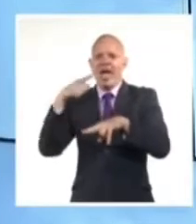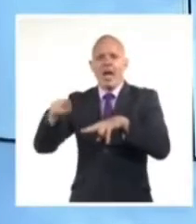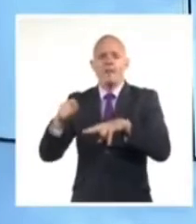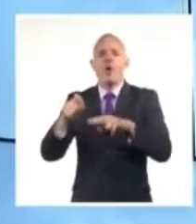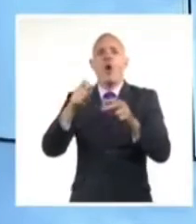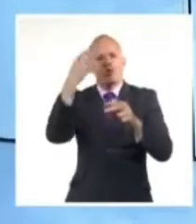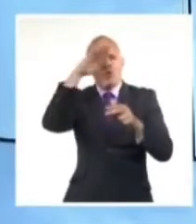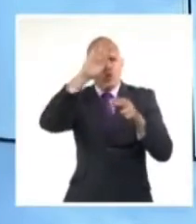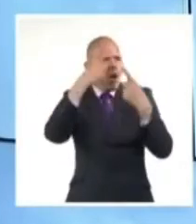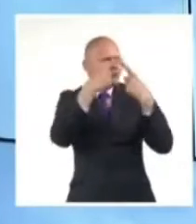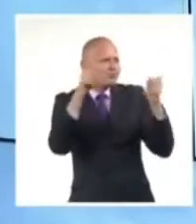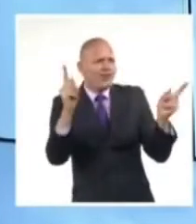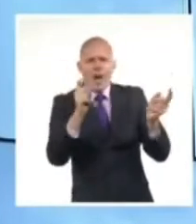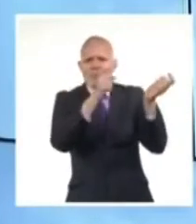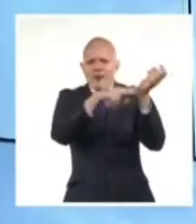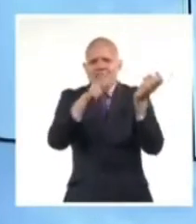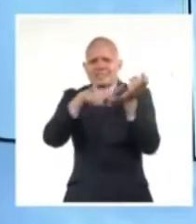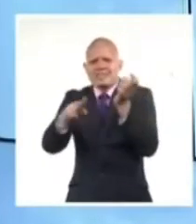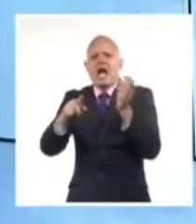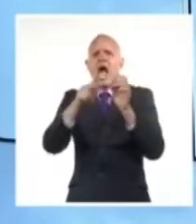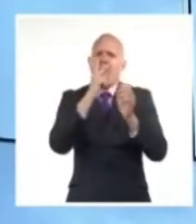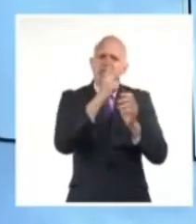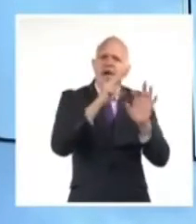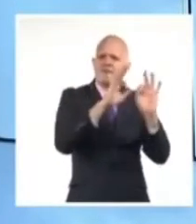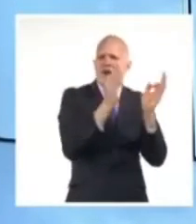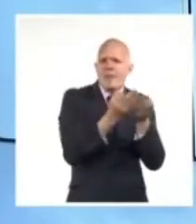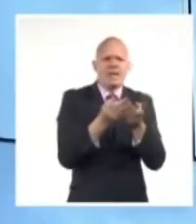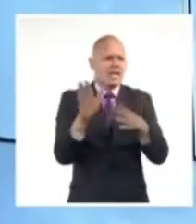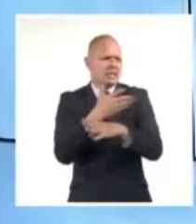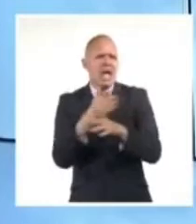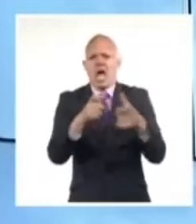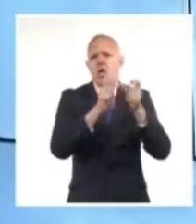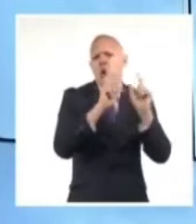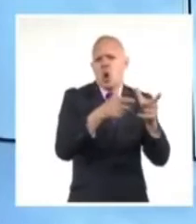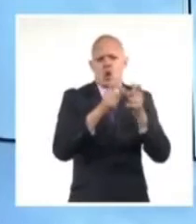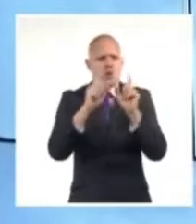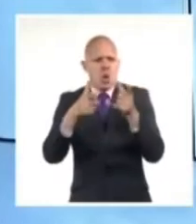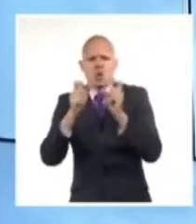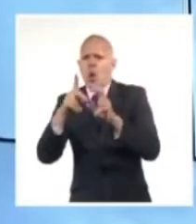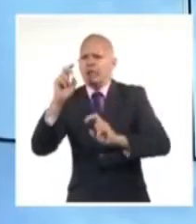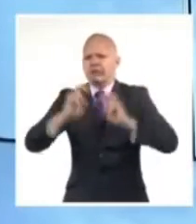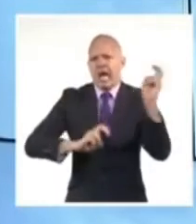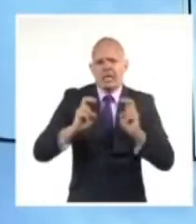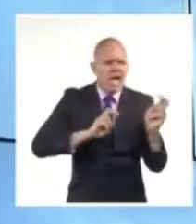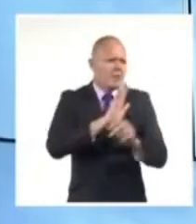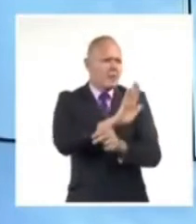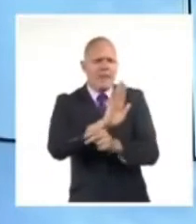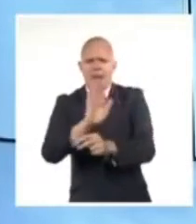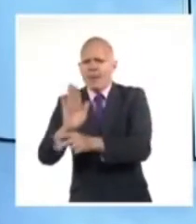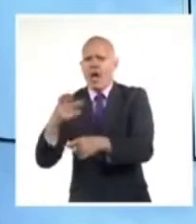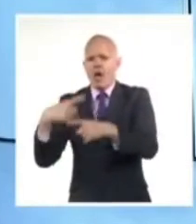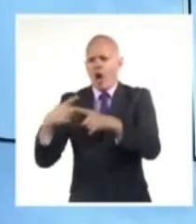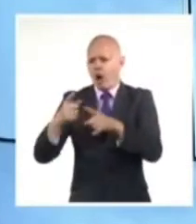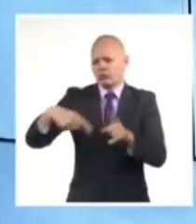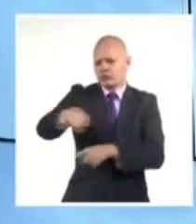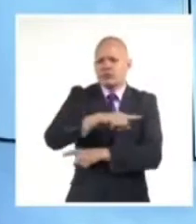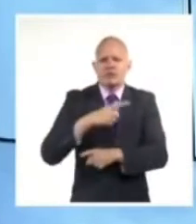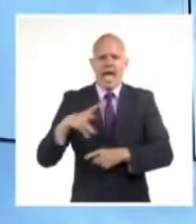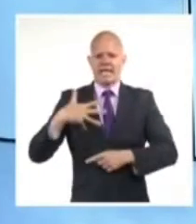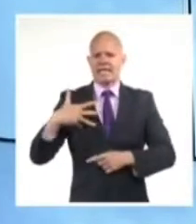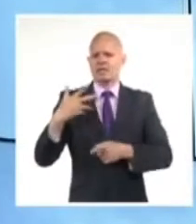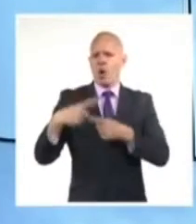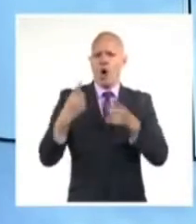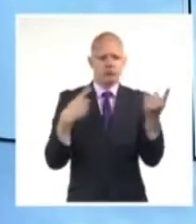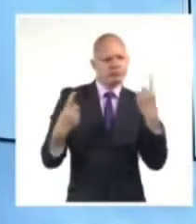toda la nación. Por lo tanto, tienen eventos propios, tienen secciones propias, tienen talleres propios, tienen actividades que de conjunto se constituyen